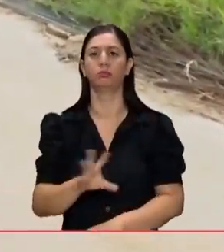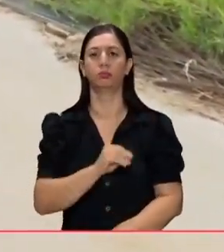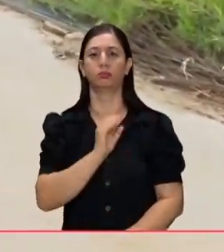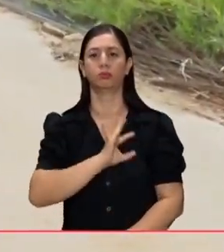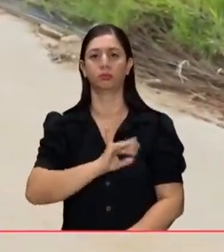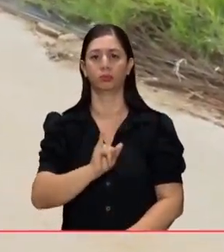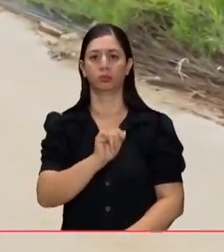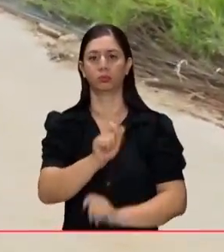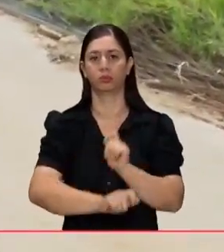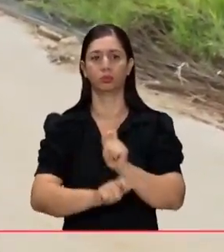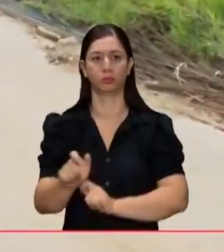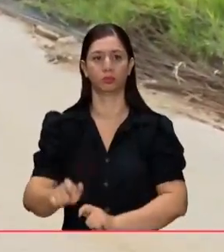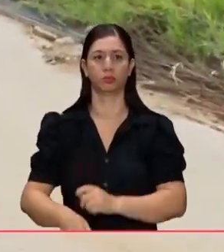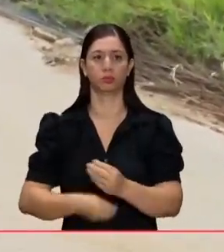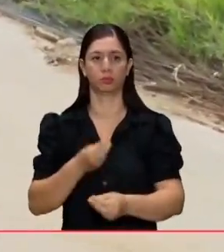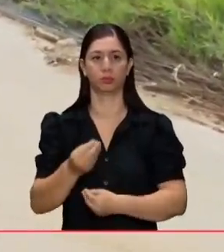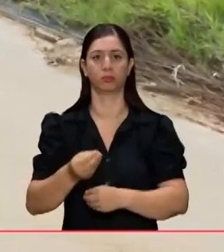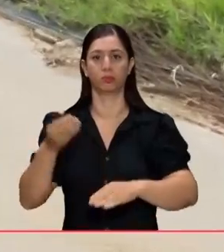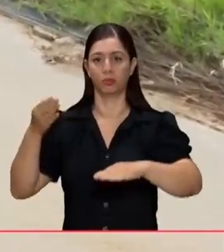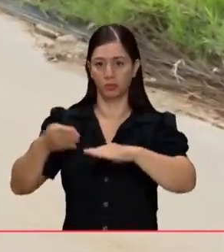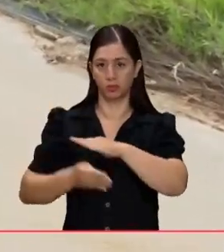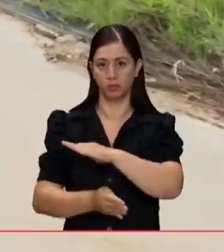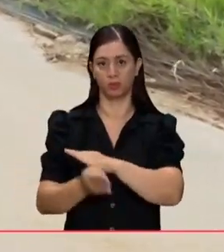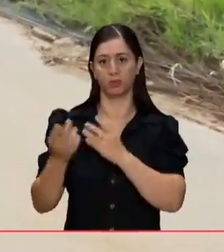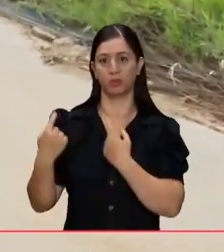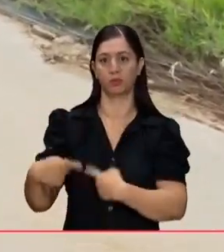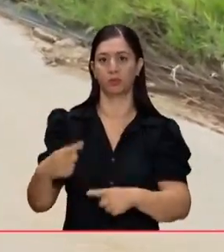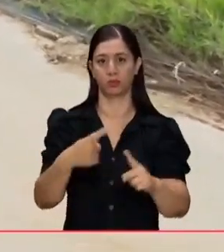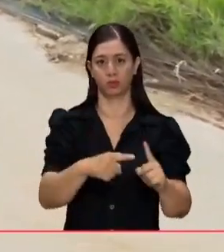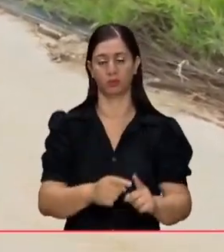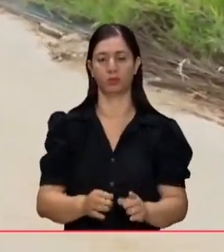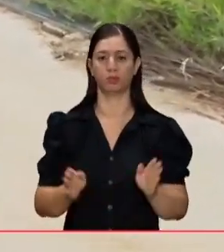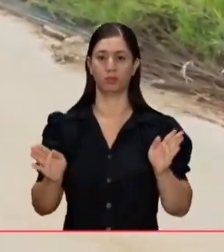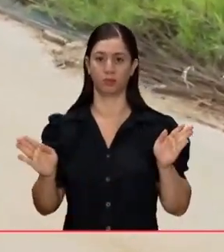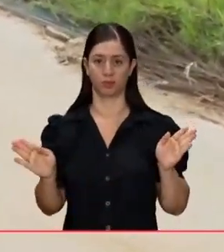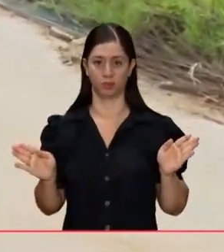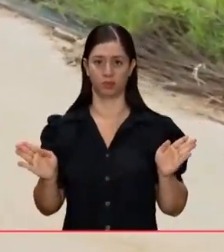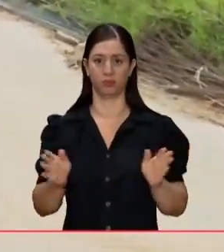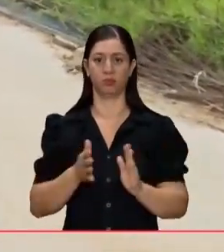caleña pues el acceso a este gran parque monumento de